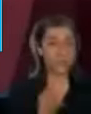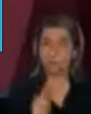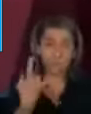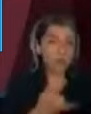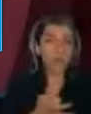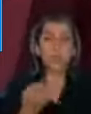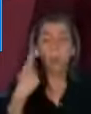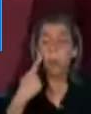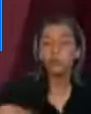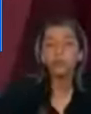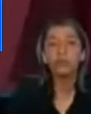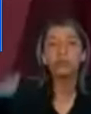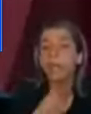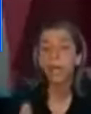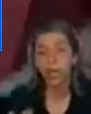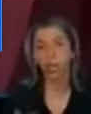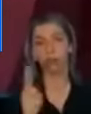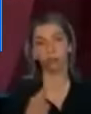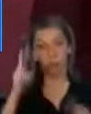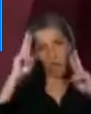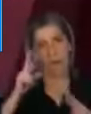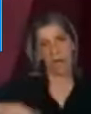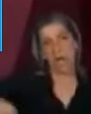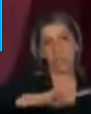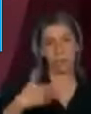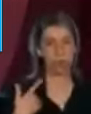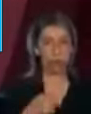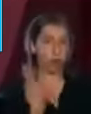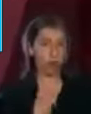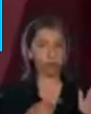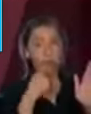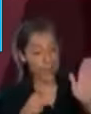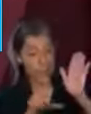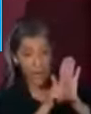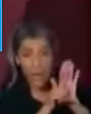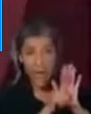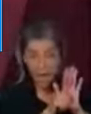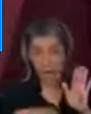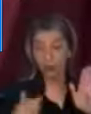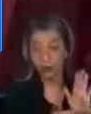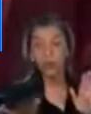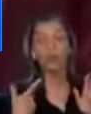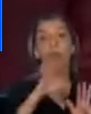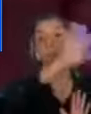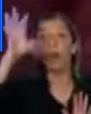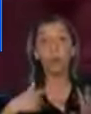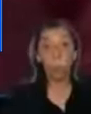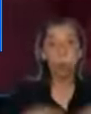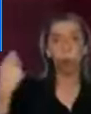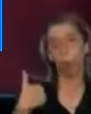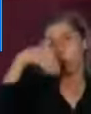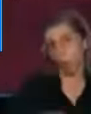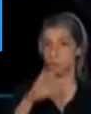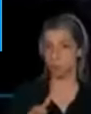decisiones. Claro, ¿sí? Claro. Y creo que las decisiones van a tener que ver con lo que te dije al principio. Bullrich fue a buscar el debate y más o